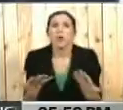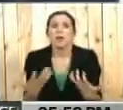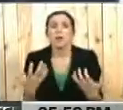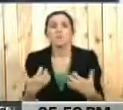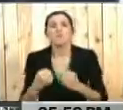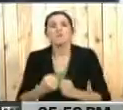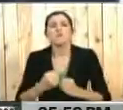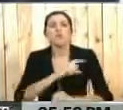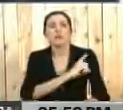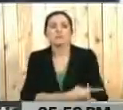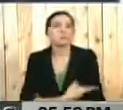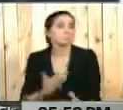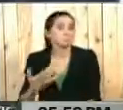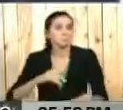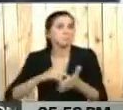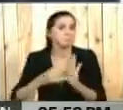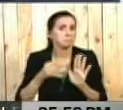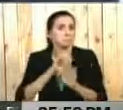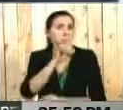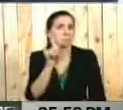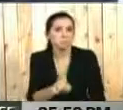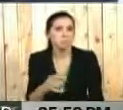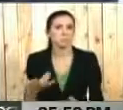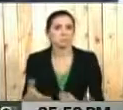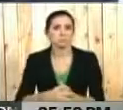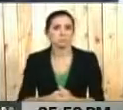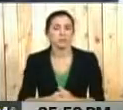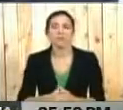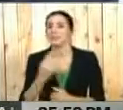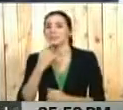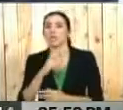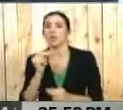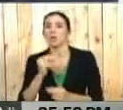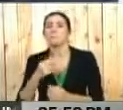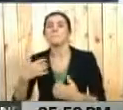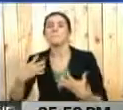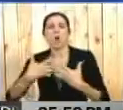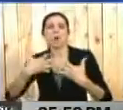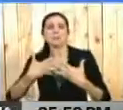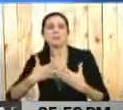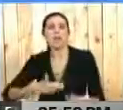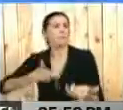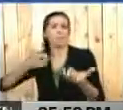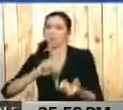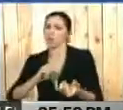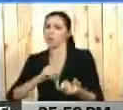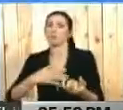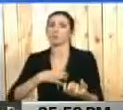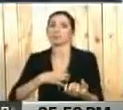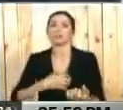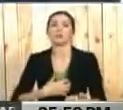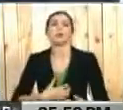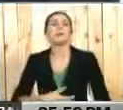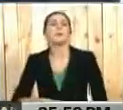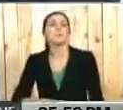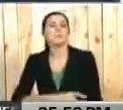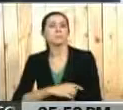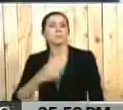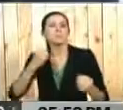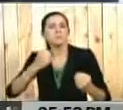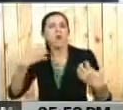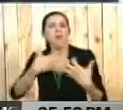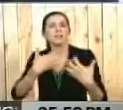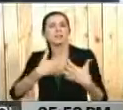comparado señala que no necesariamente es violencia armada, sino que puede ser una violencia de otra